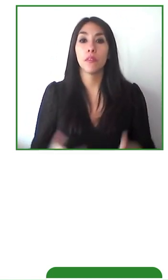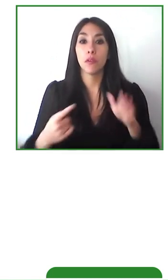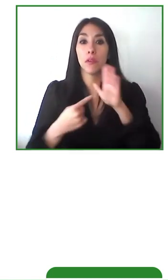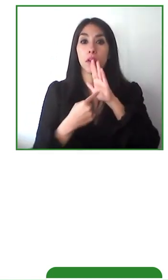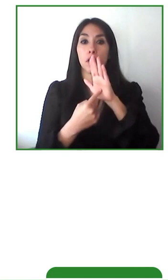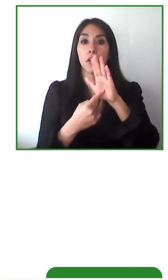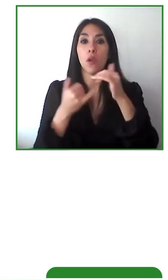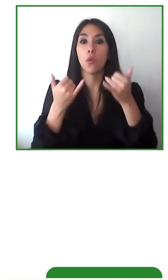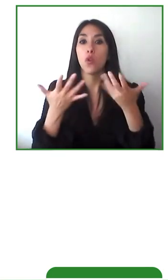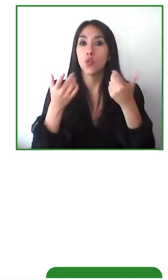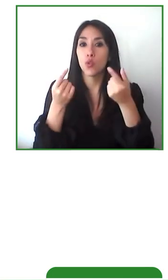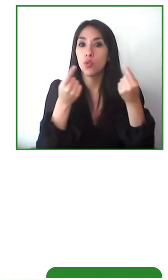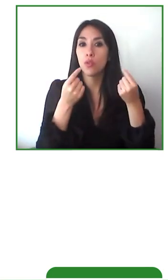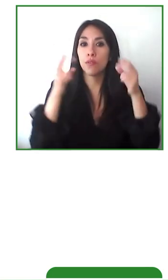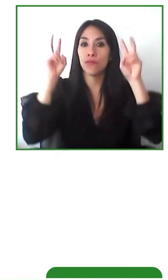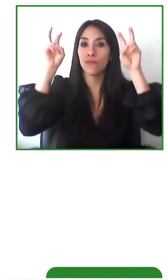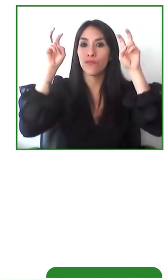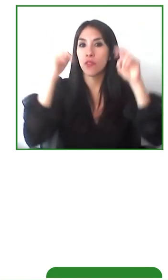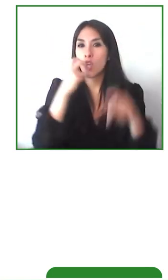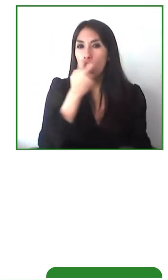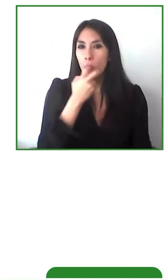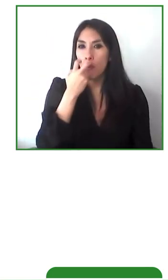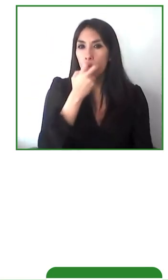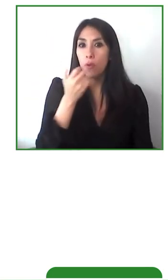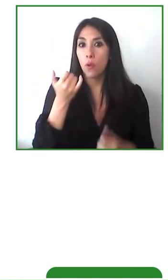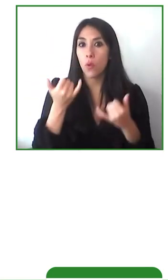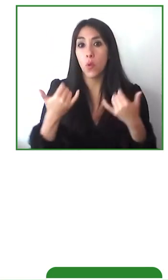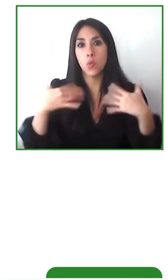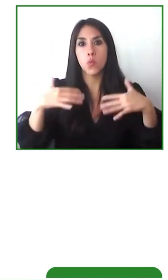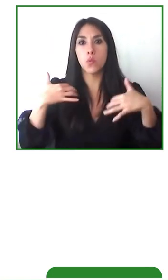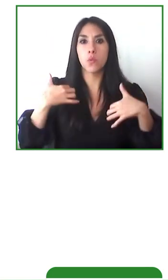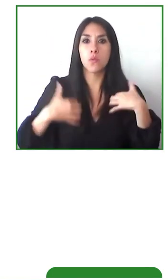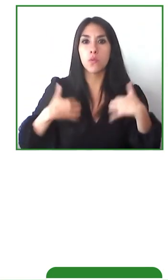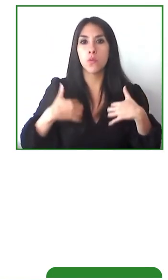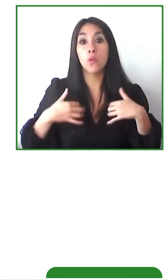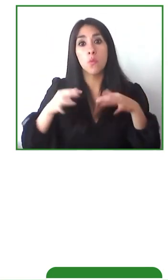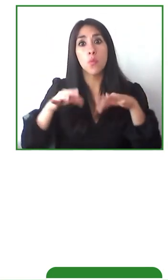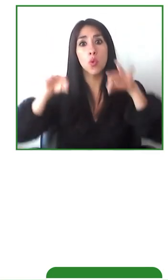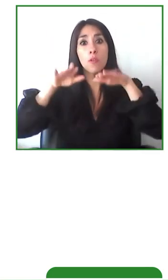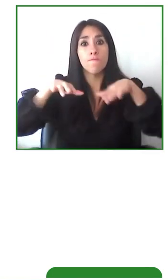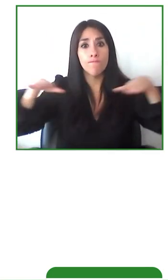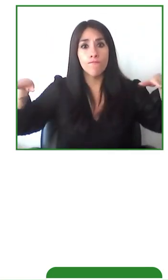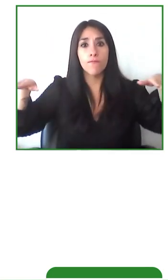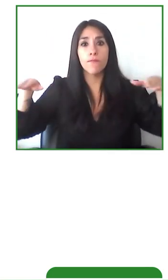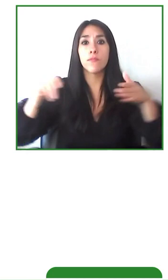tan accesible para niños, sus familias y la comunidad en general.